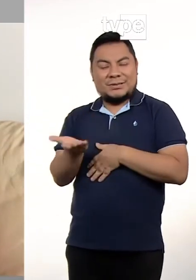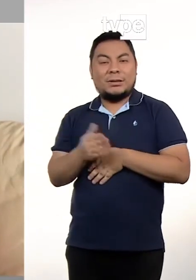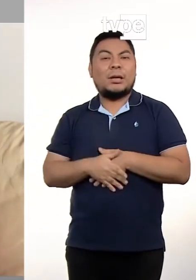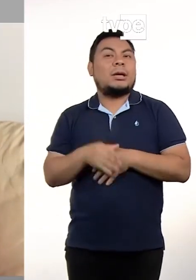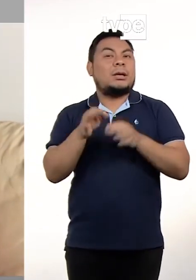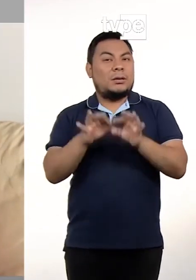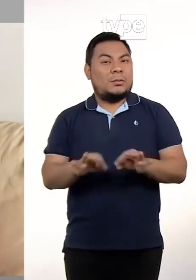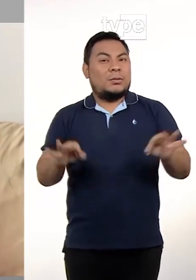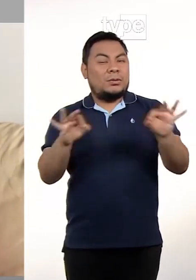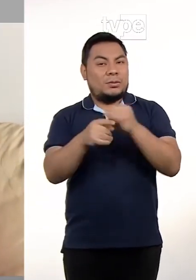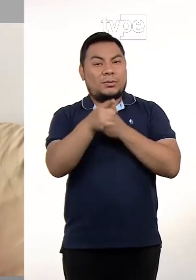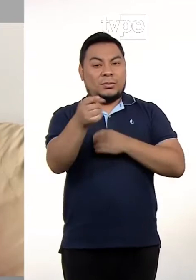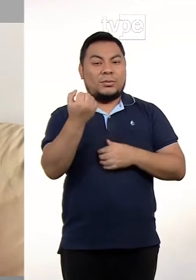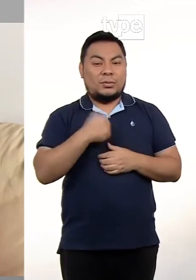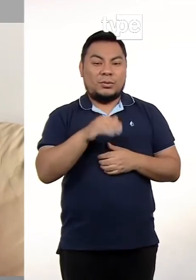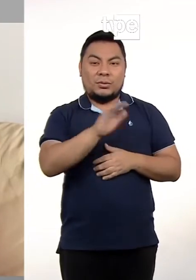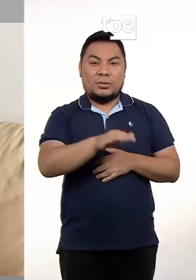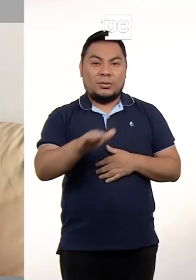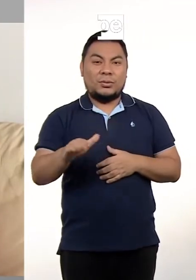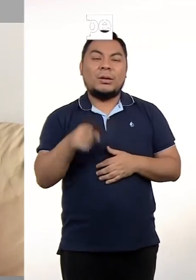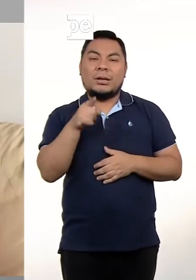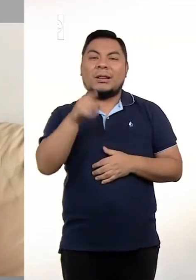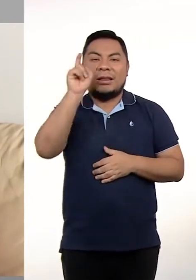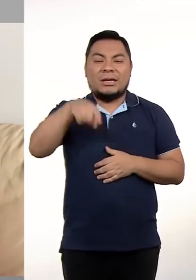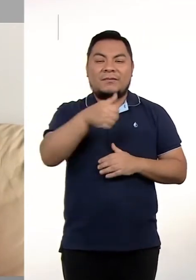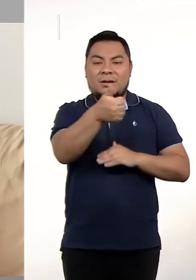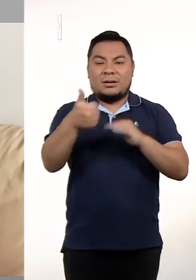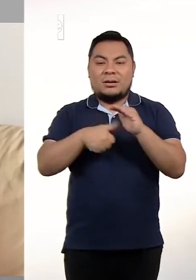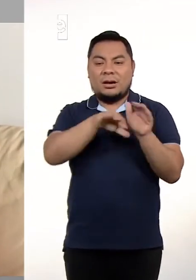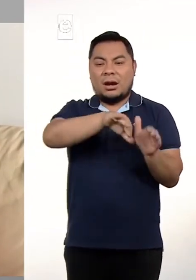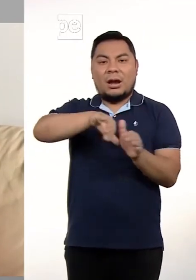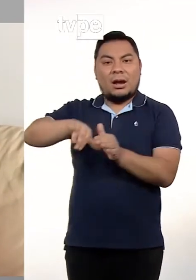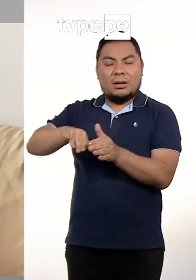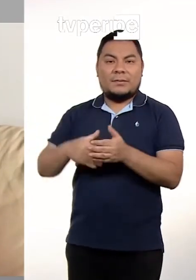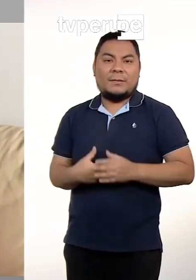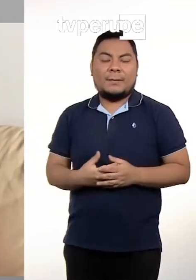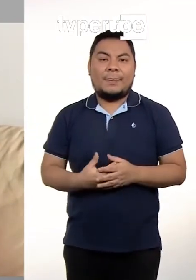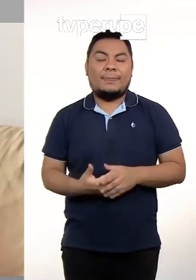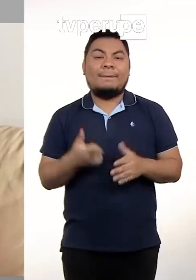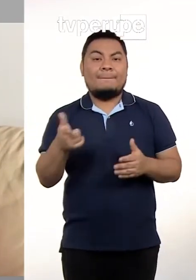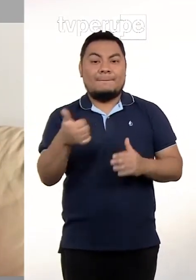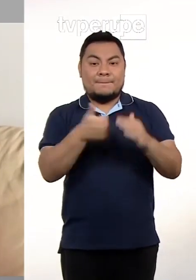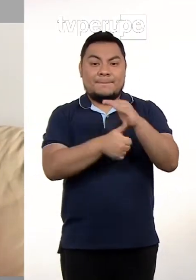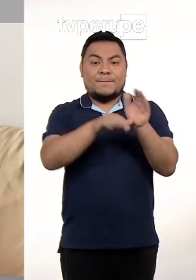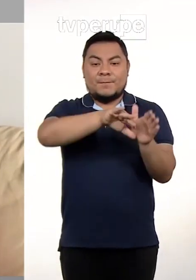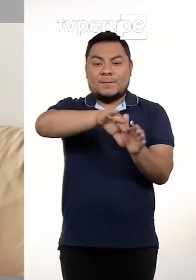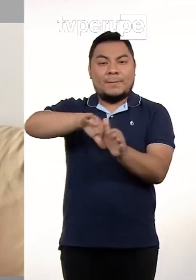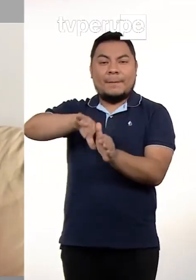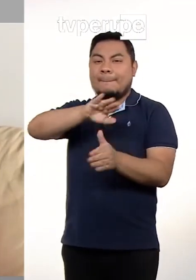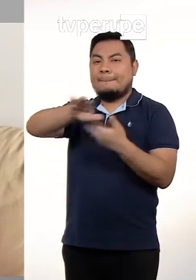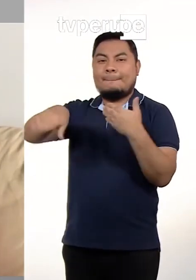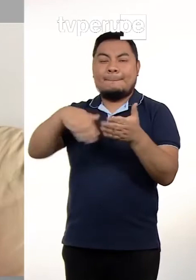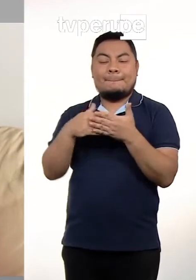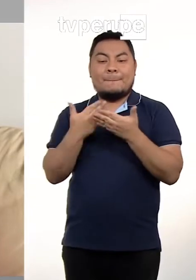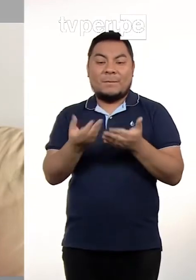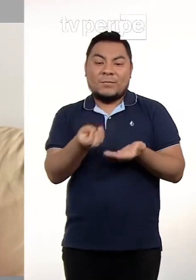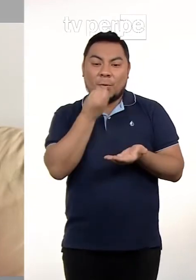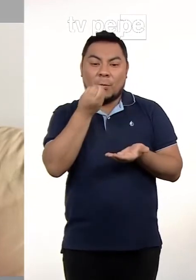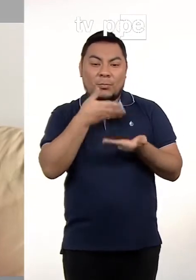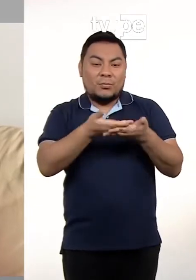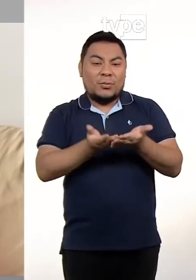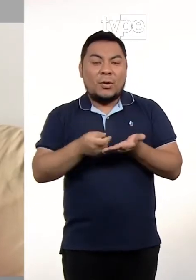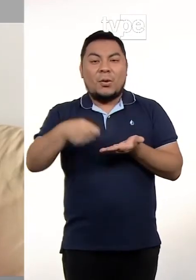que nuestros niños y nuestras niñas los podamos aislar. les podamos separar todos